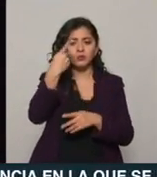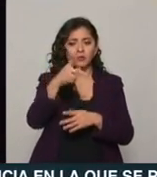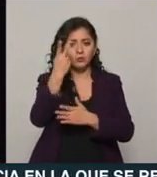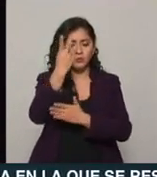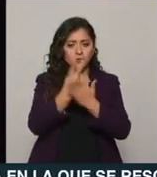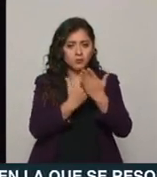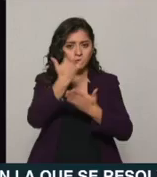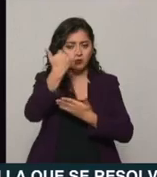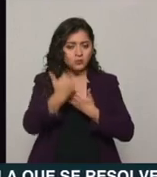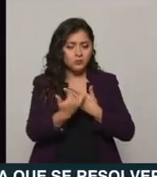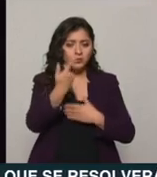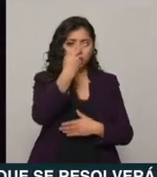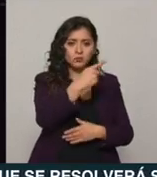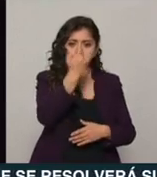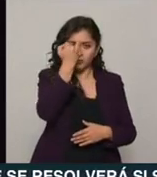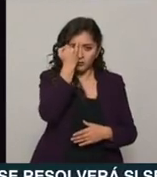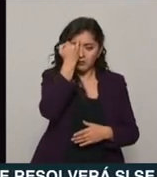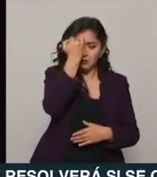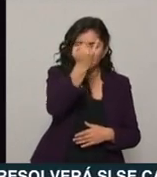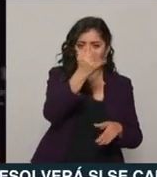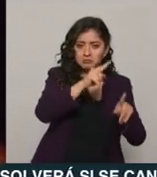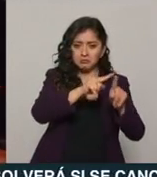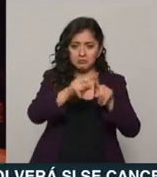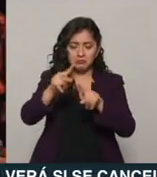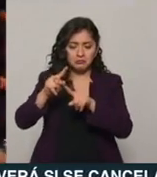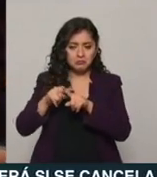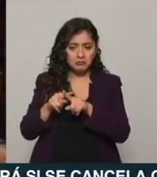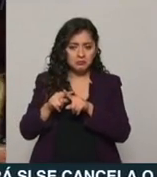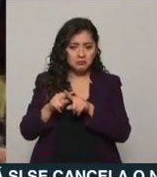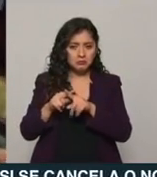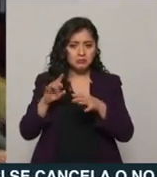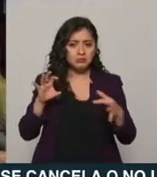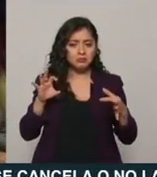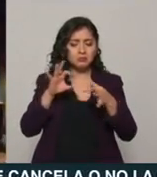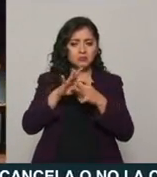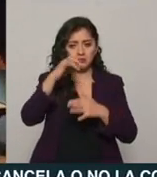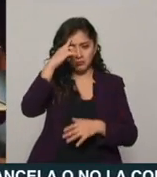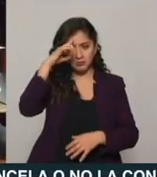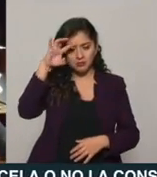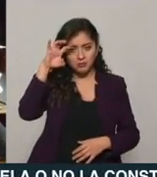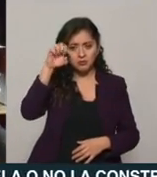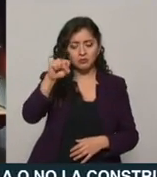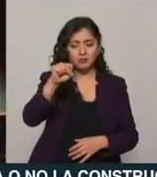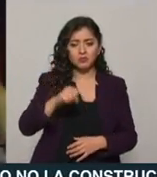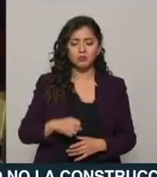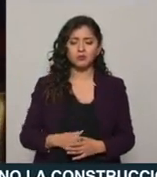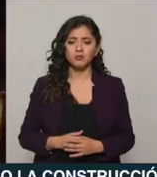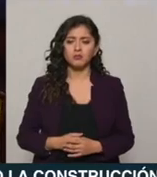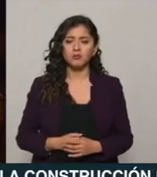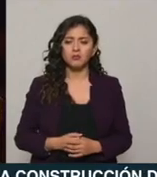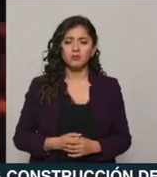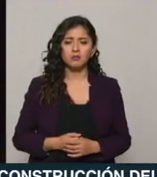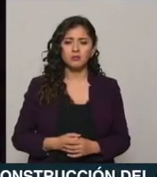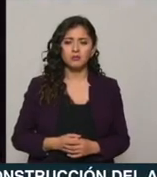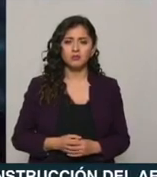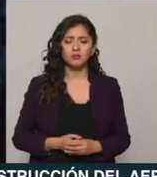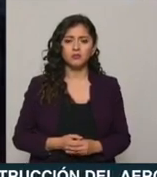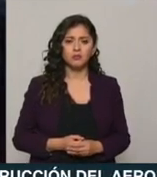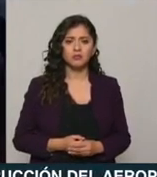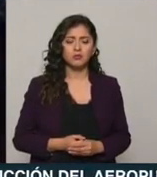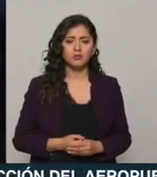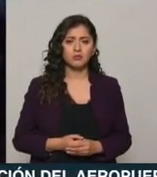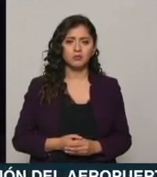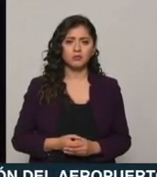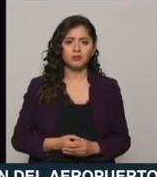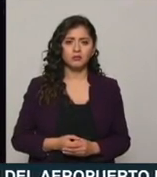su punto de vista o desde donde ellos abordan este concepto, esta idea. Entonces, bueno, se enriquece porque